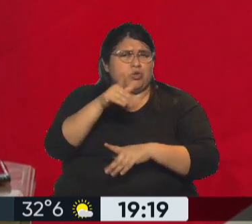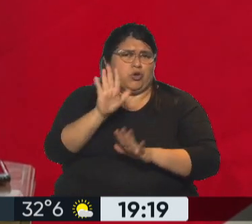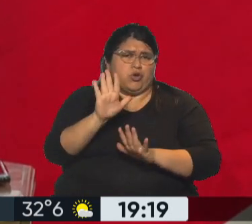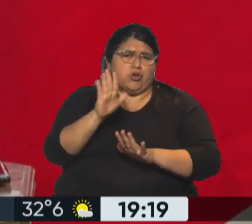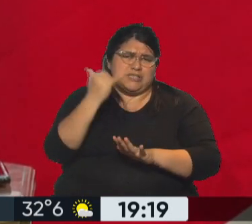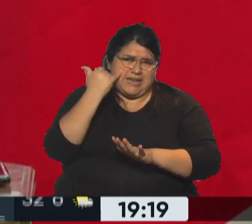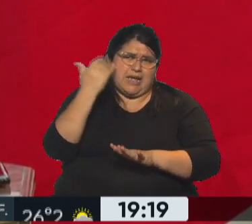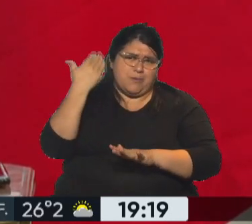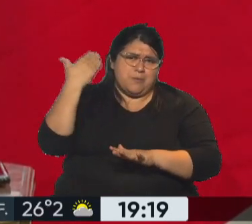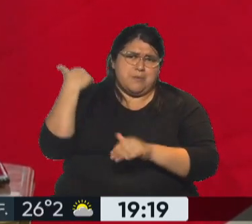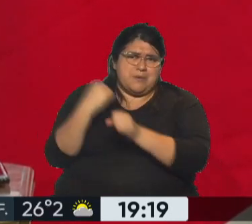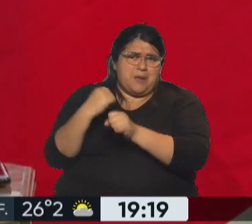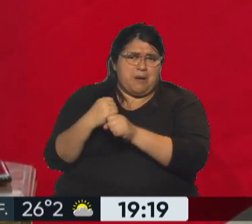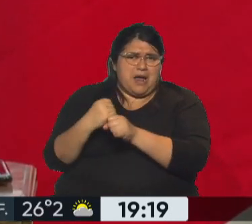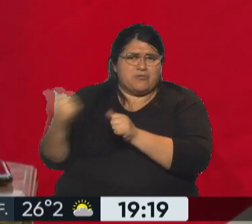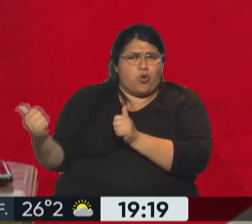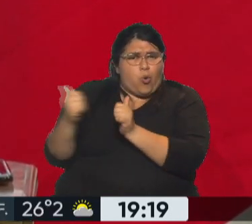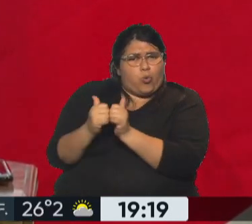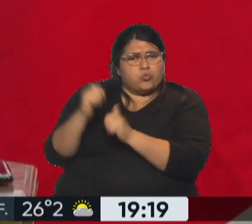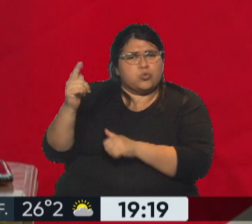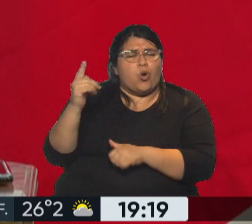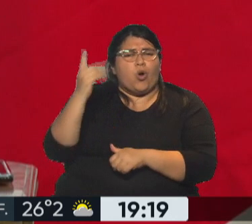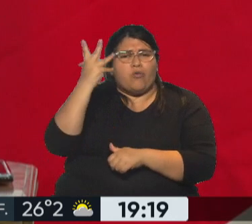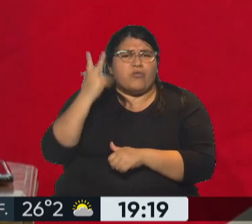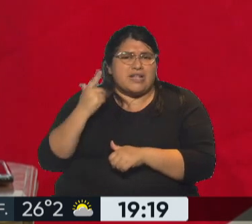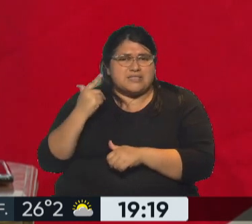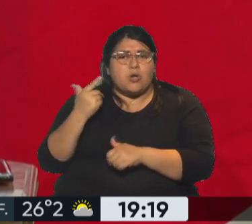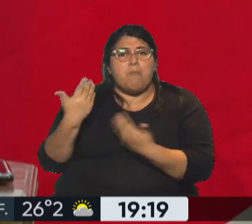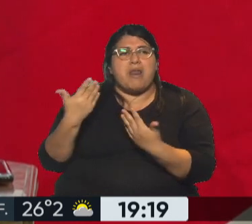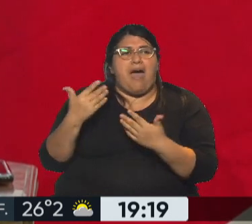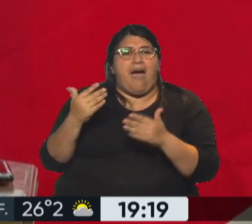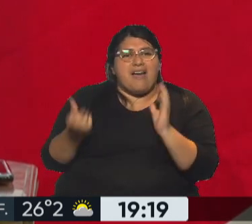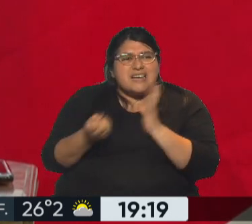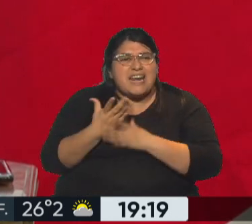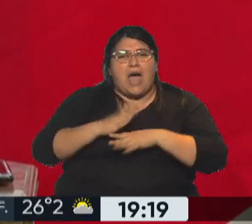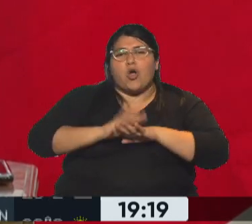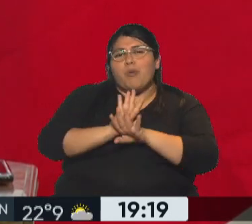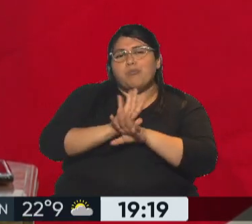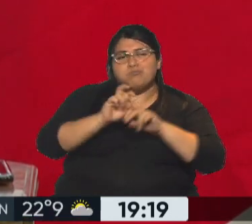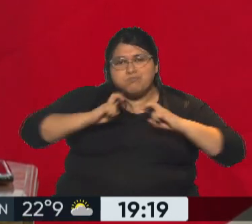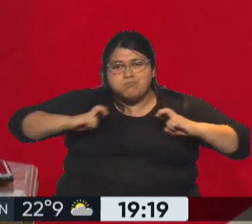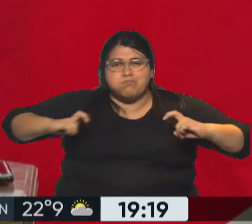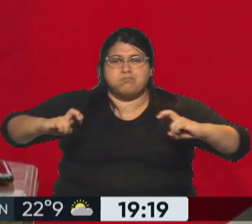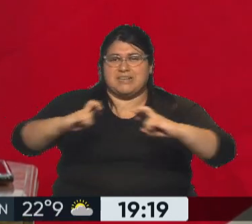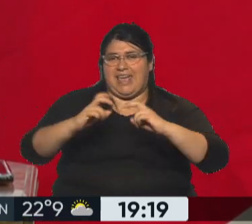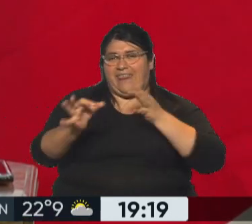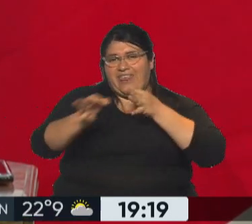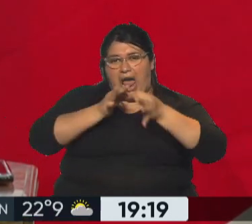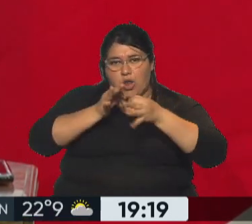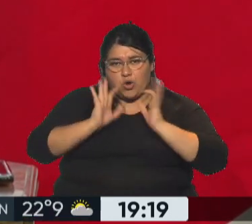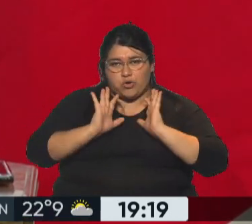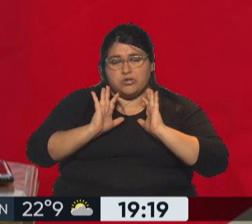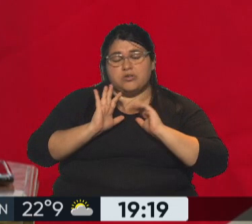viene trabajando con Macron para tratar de encontrar una mesa de diálogo. ¿Analizaron la posibilidad de